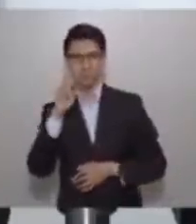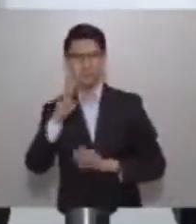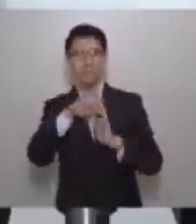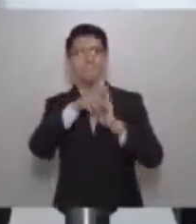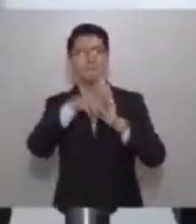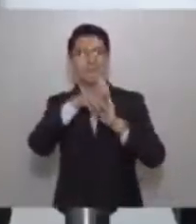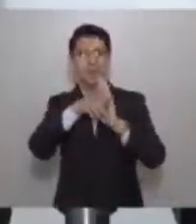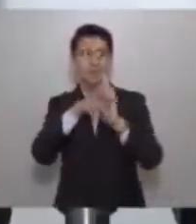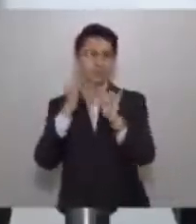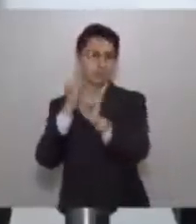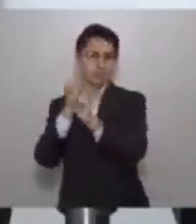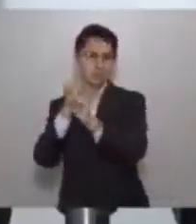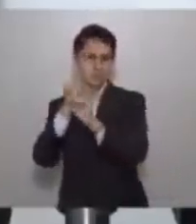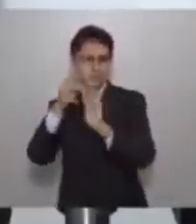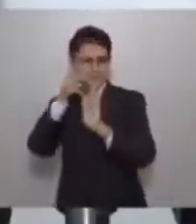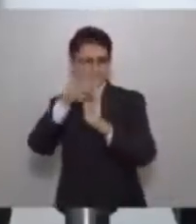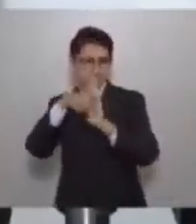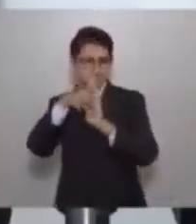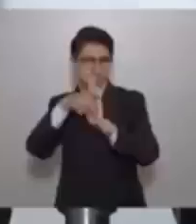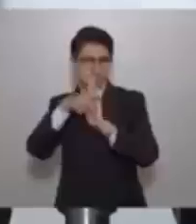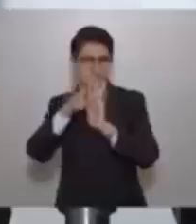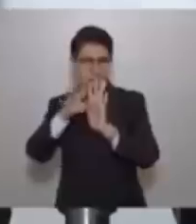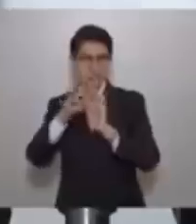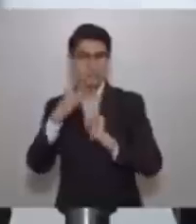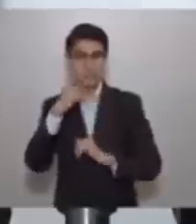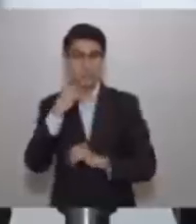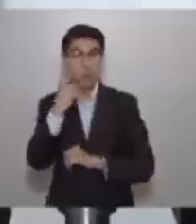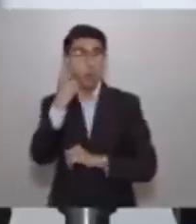los cuatro fallecidos